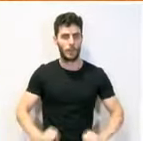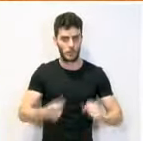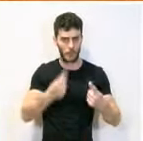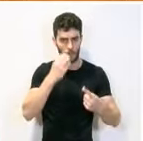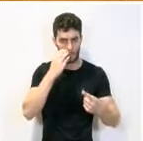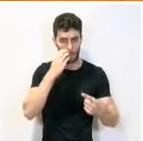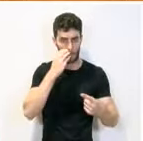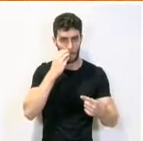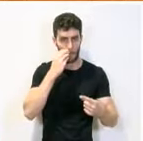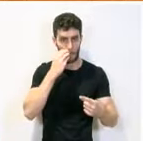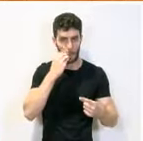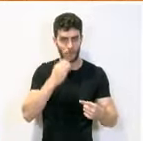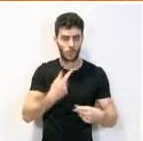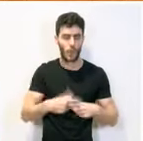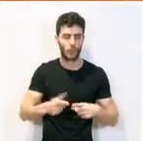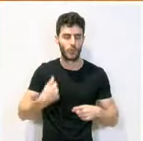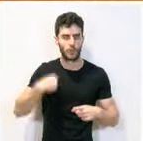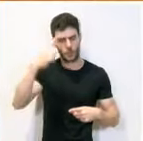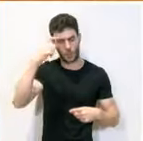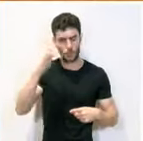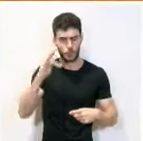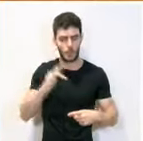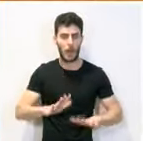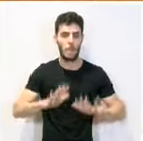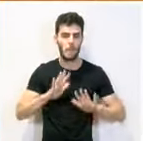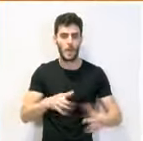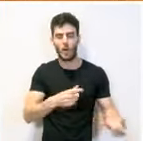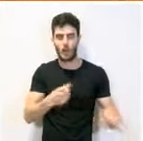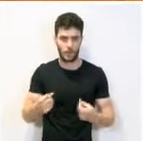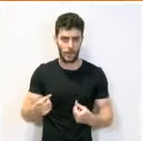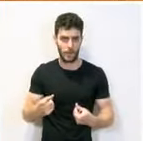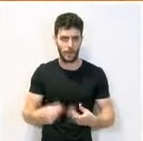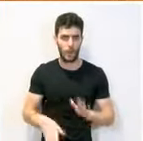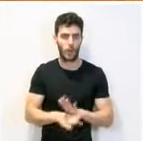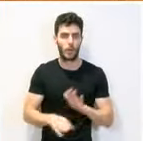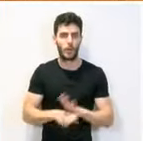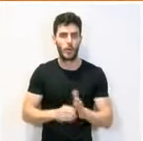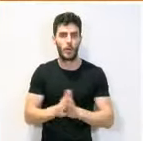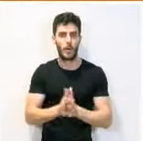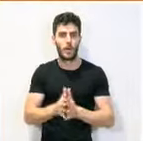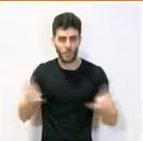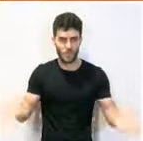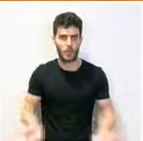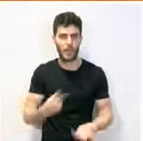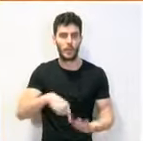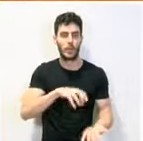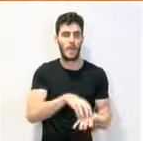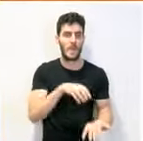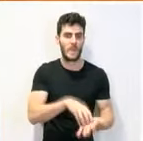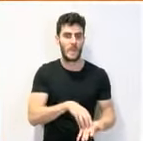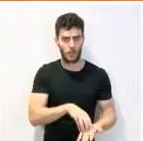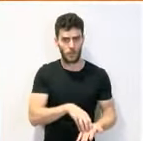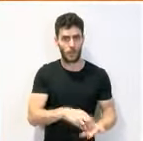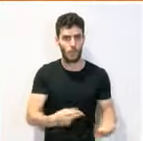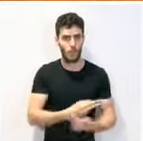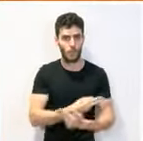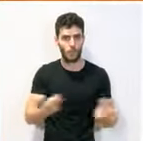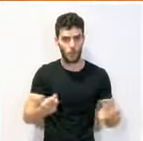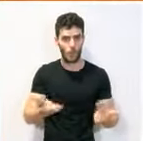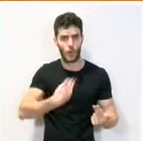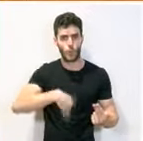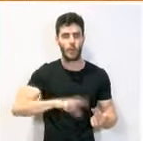cosa que está bien, pero que es necesario seguir fomentando y creando nuevos centros públicos en